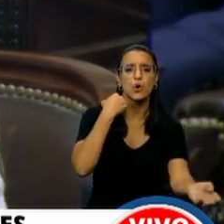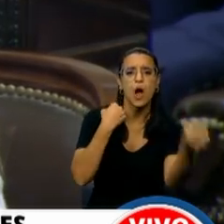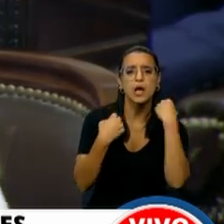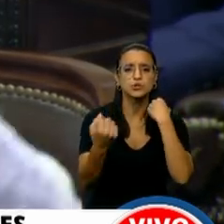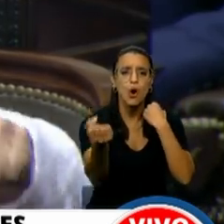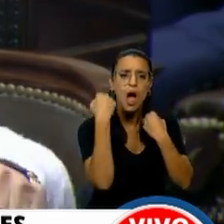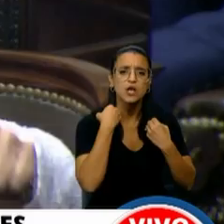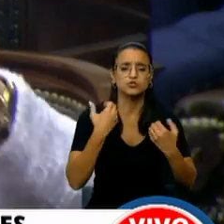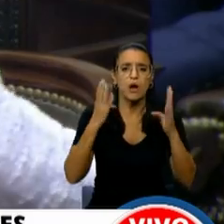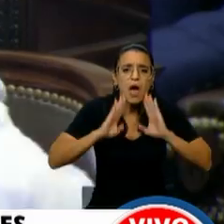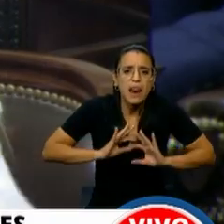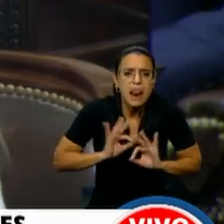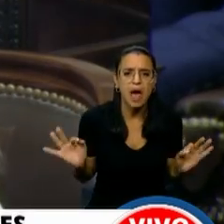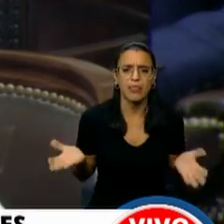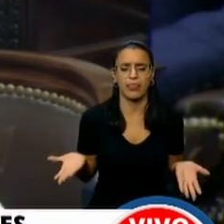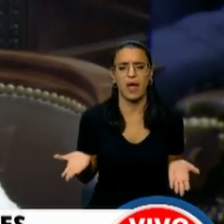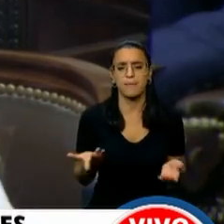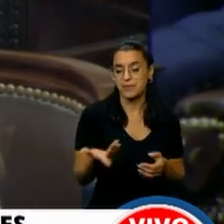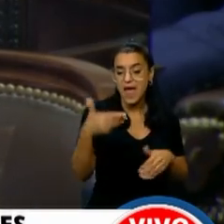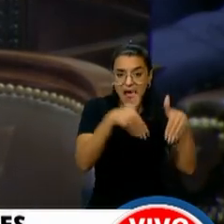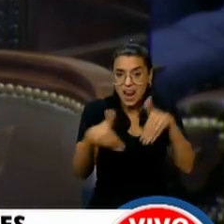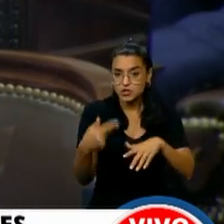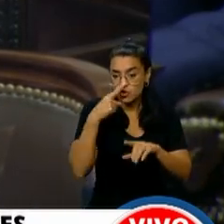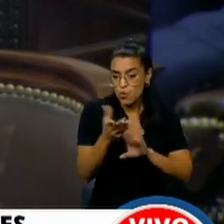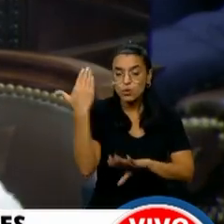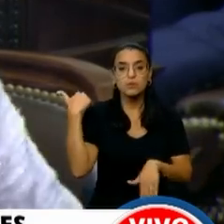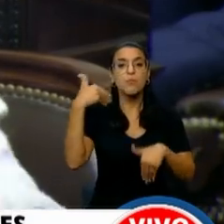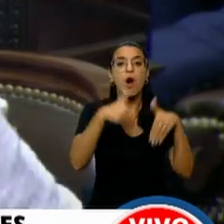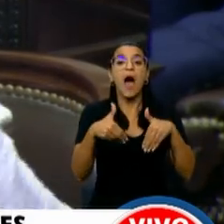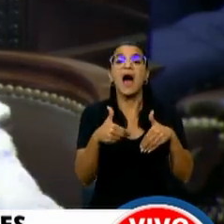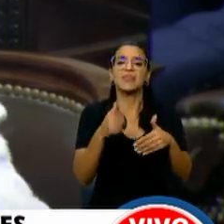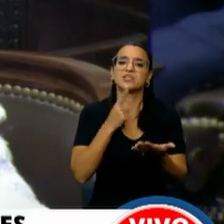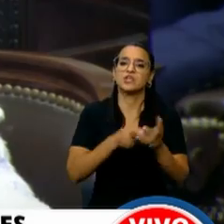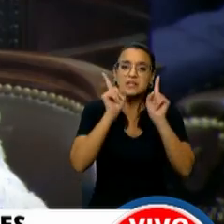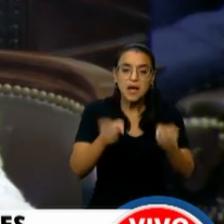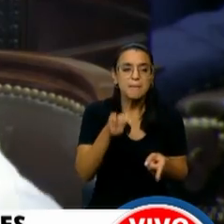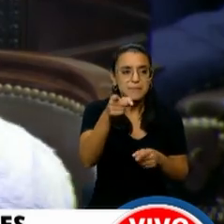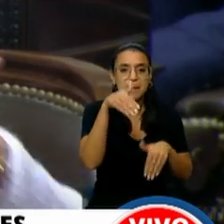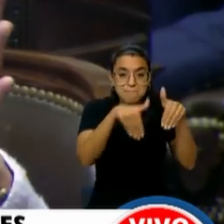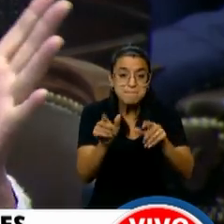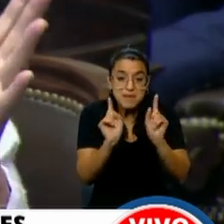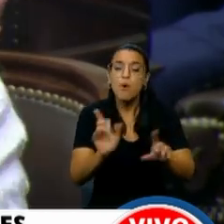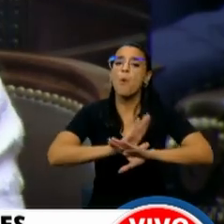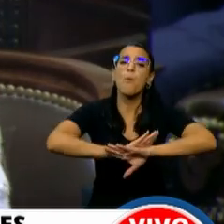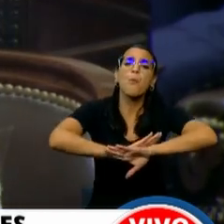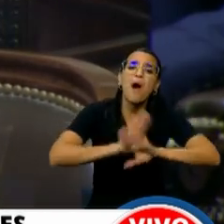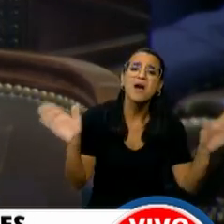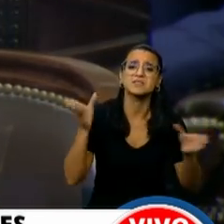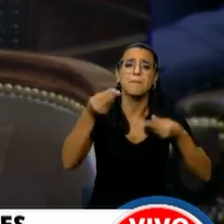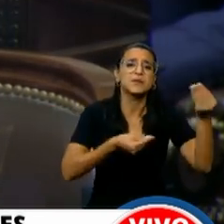escuchen en la última elección se empezó a decidir eso nos dijeron también en esa elección no más